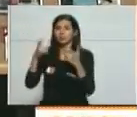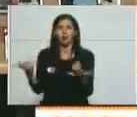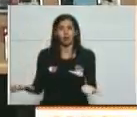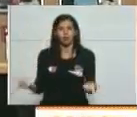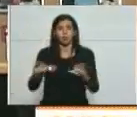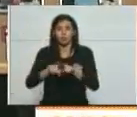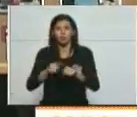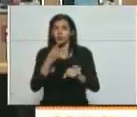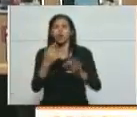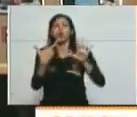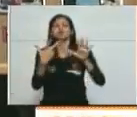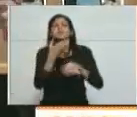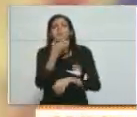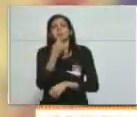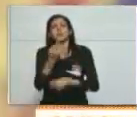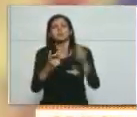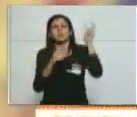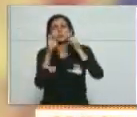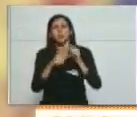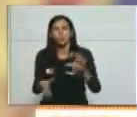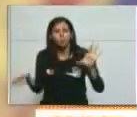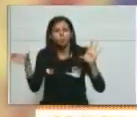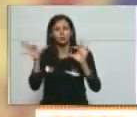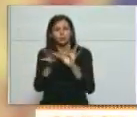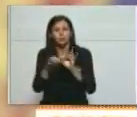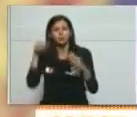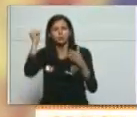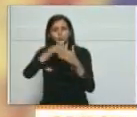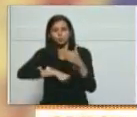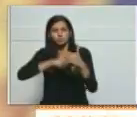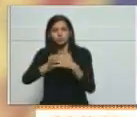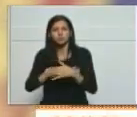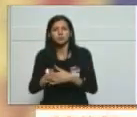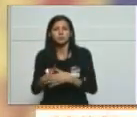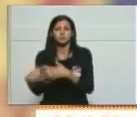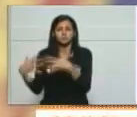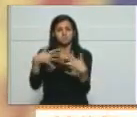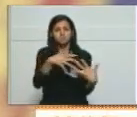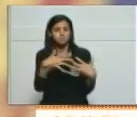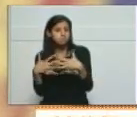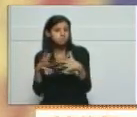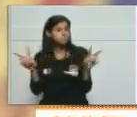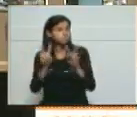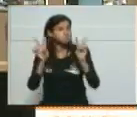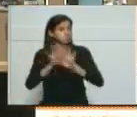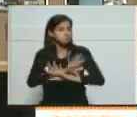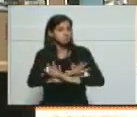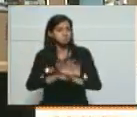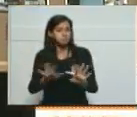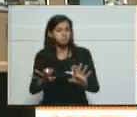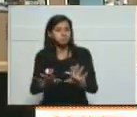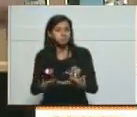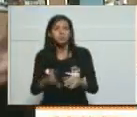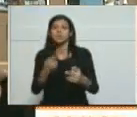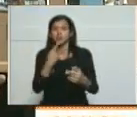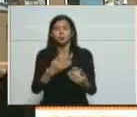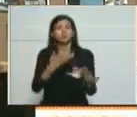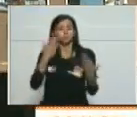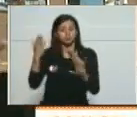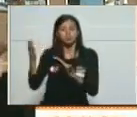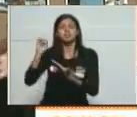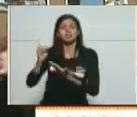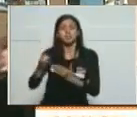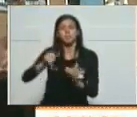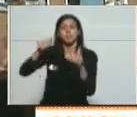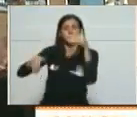8 de diciembre, ¿qué nos dijo? Unidad, lucha, batalla, victoria. Dijo, elijan a Nicolás Maduro, ¿verdad?